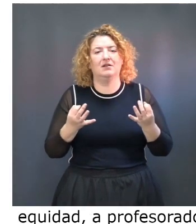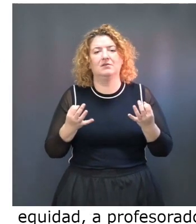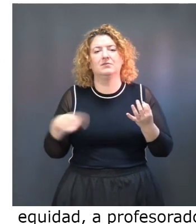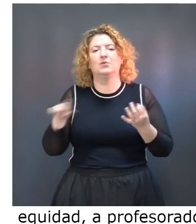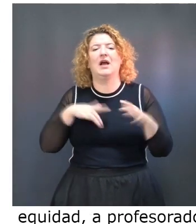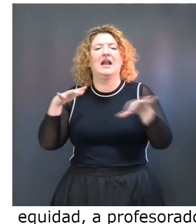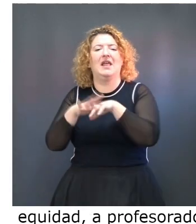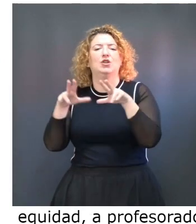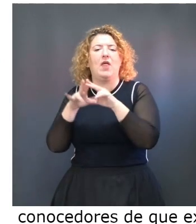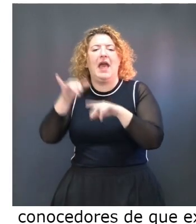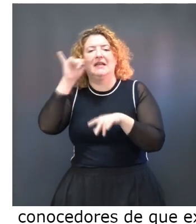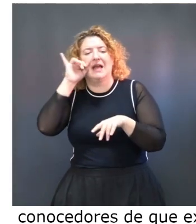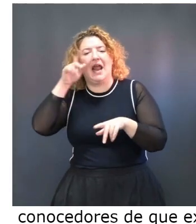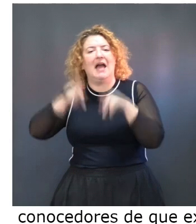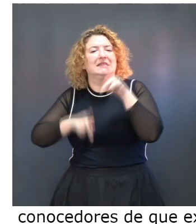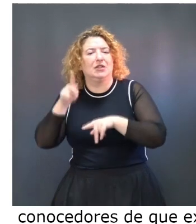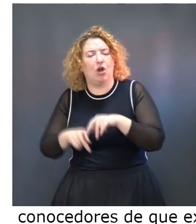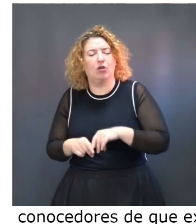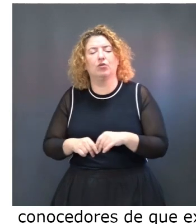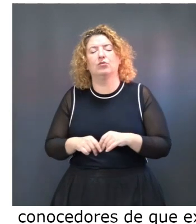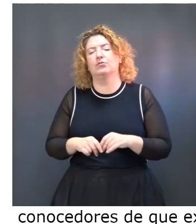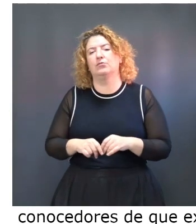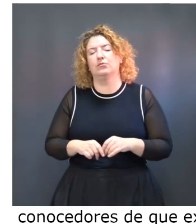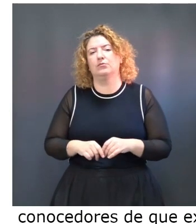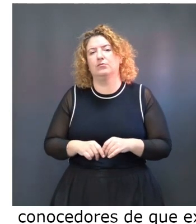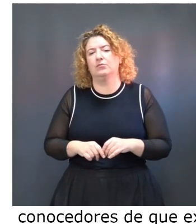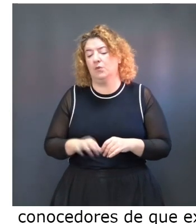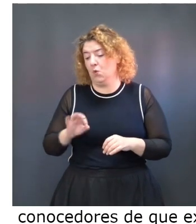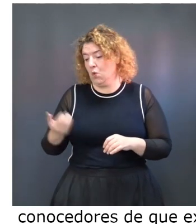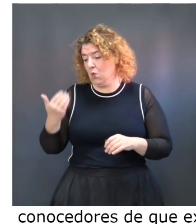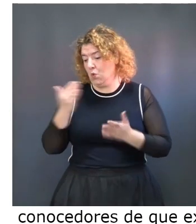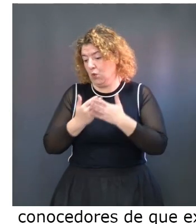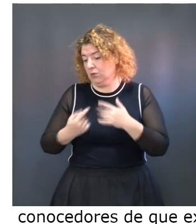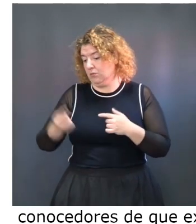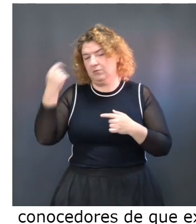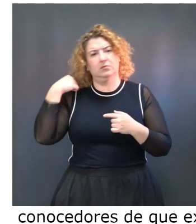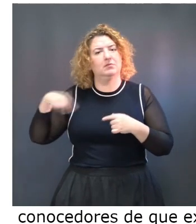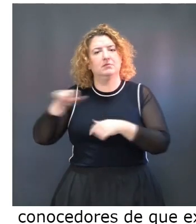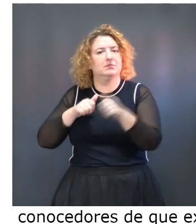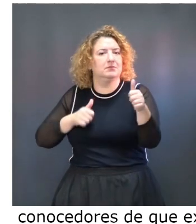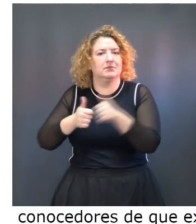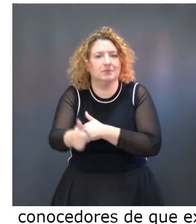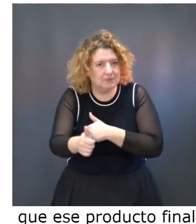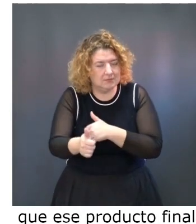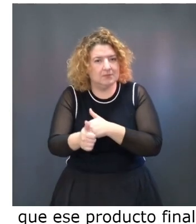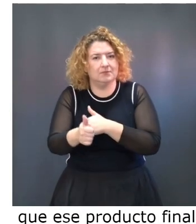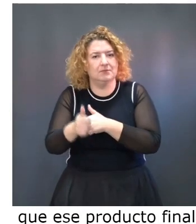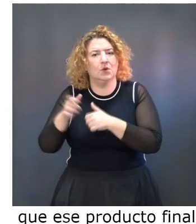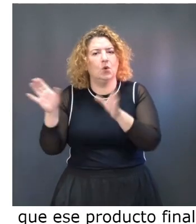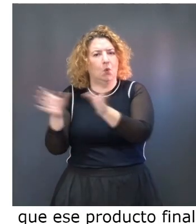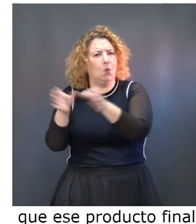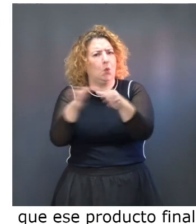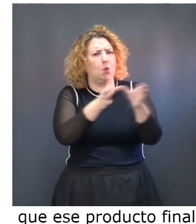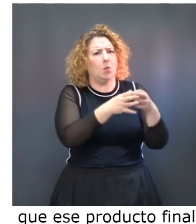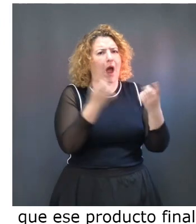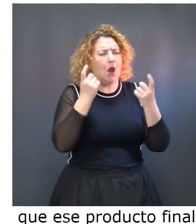red social, un Instagram, un TikTok, y el curso pasado bueno, pues se adelantaron varios grupos